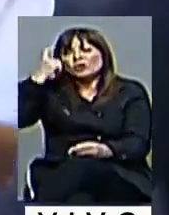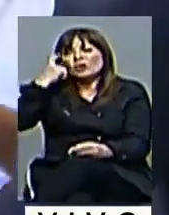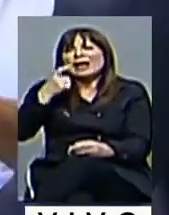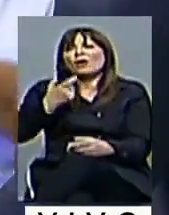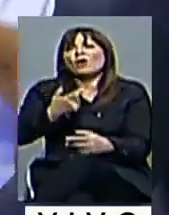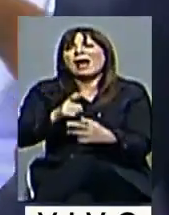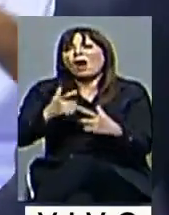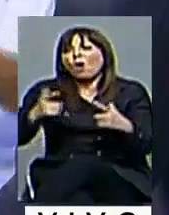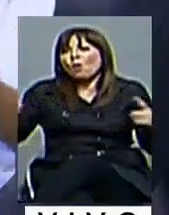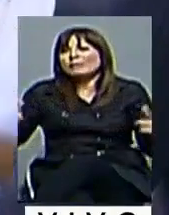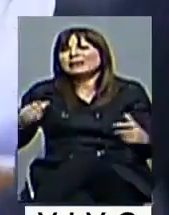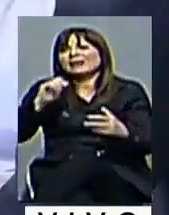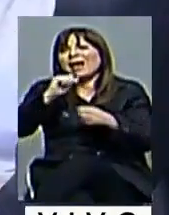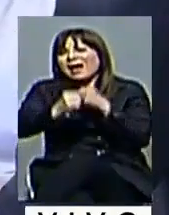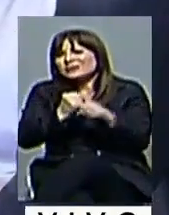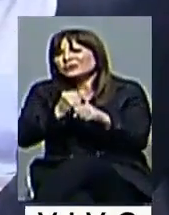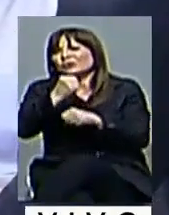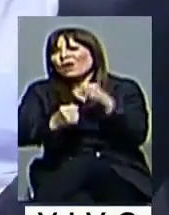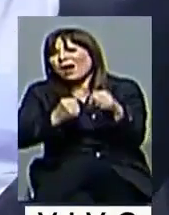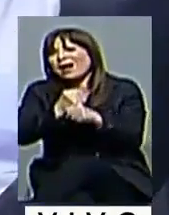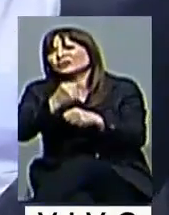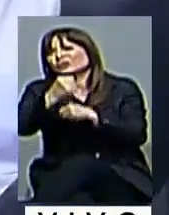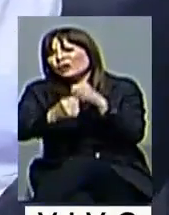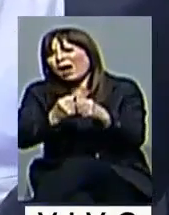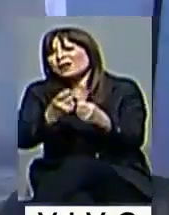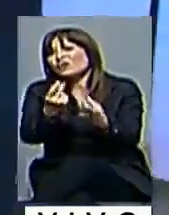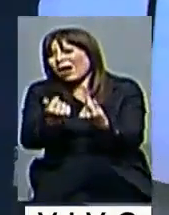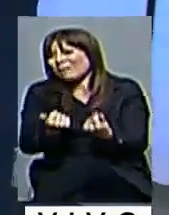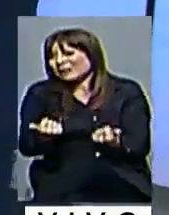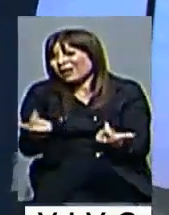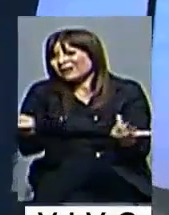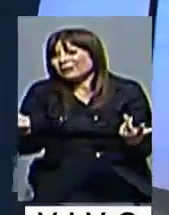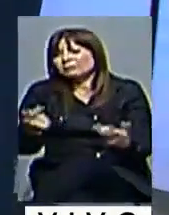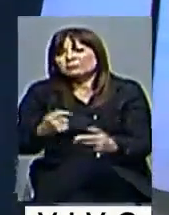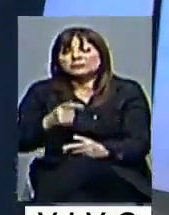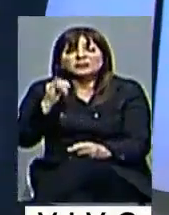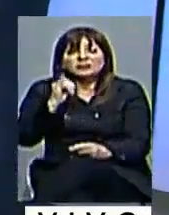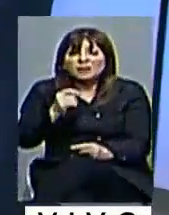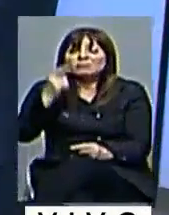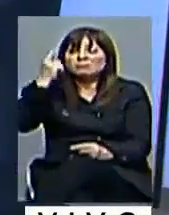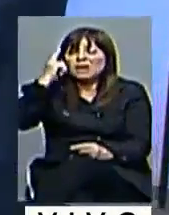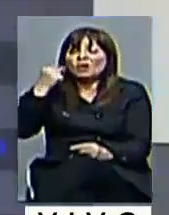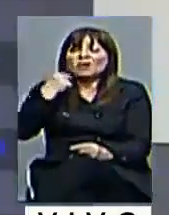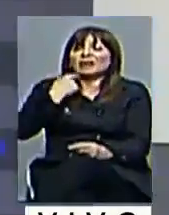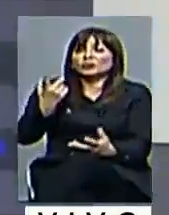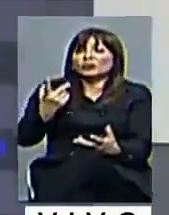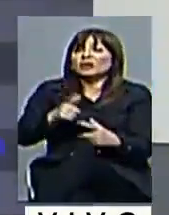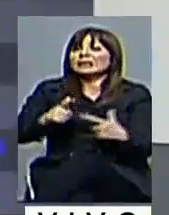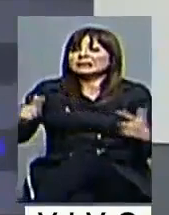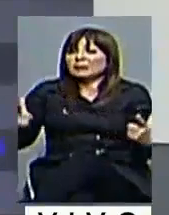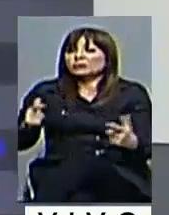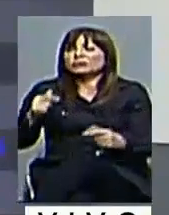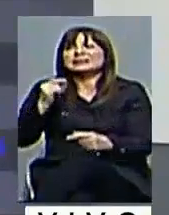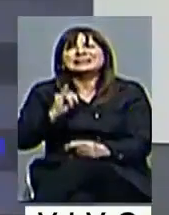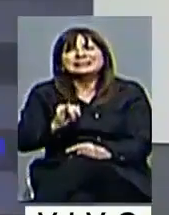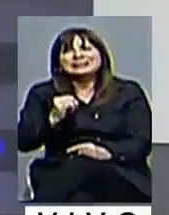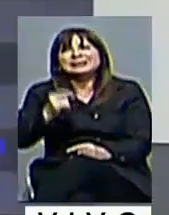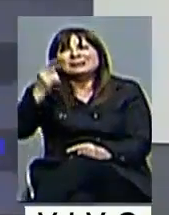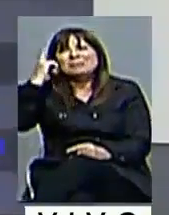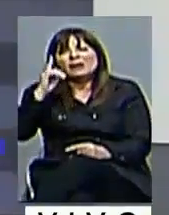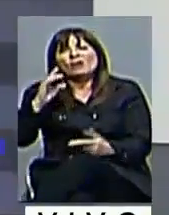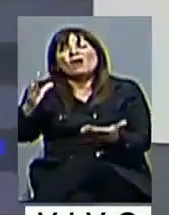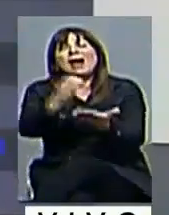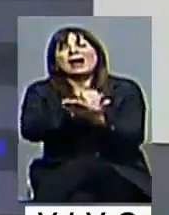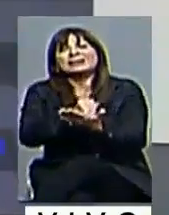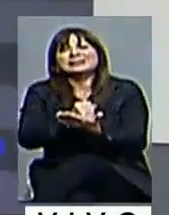bajan, ni nadie huye, ni nadie se arranca y todo eso. Yo creo que eso es muy equivocado. Pero igual se afecta el crecimiento. Se afecta el crecimiento, pero igual la utilidad, o sea, lo que está